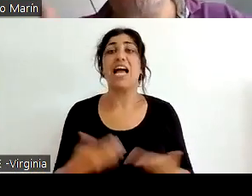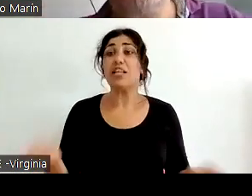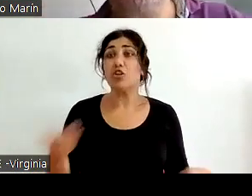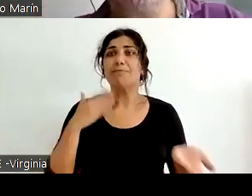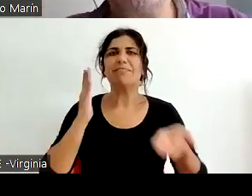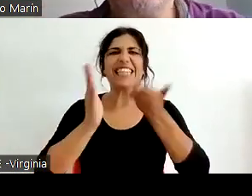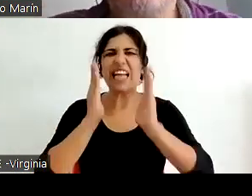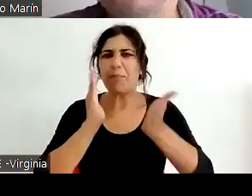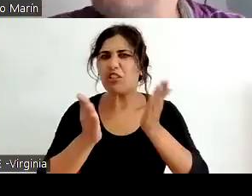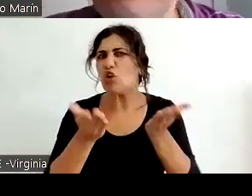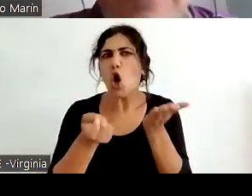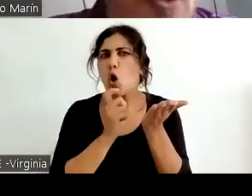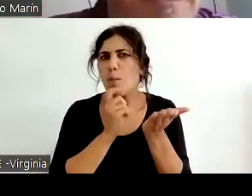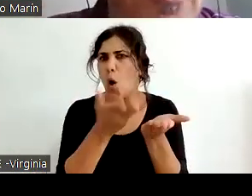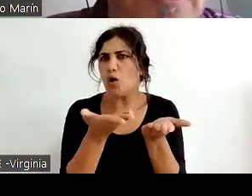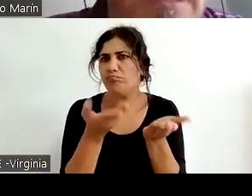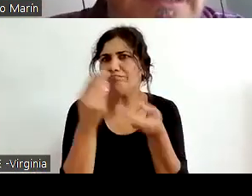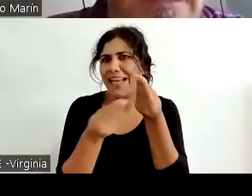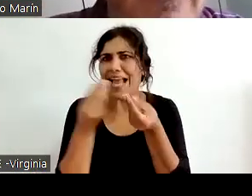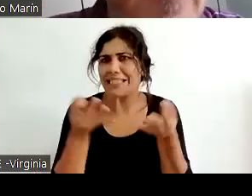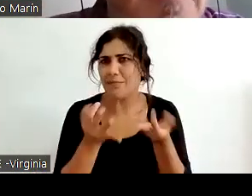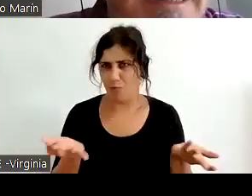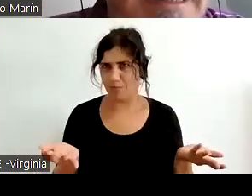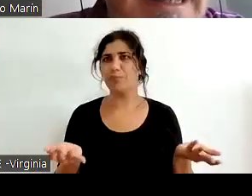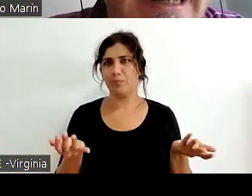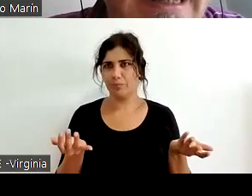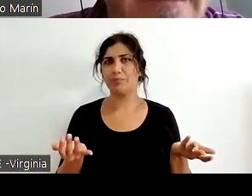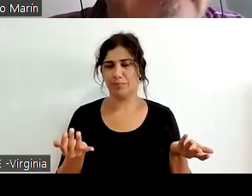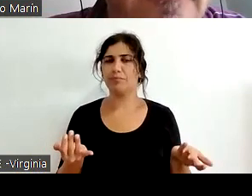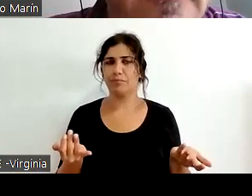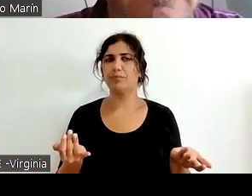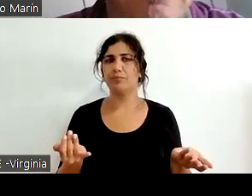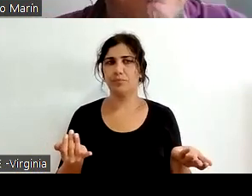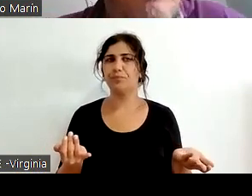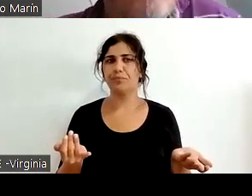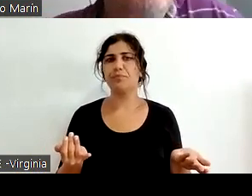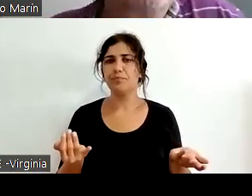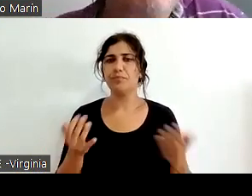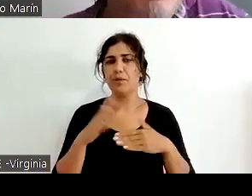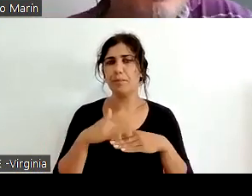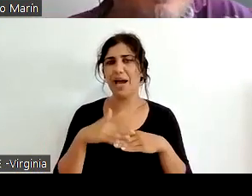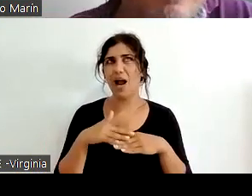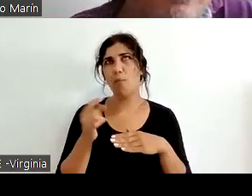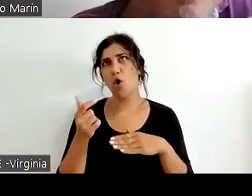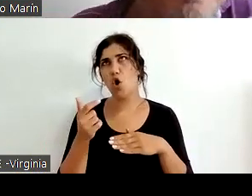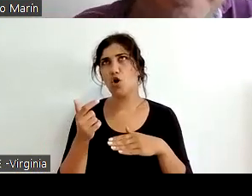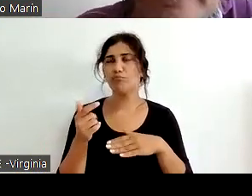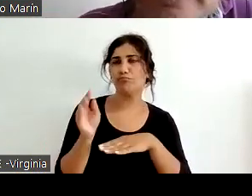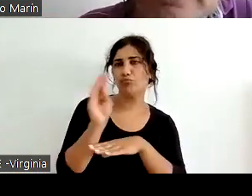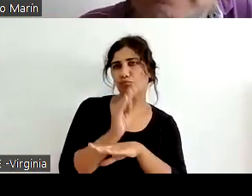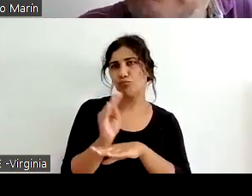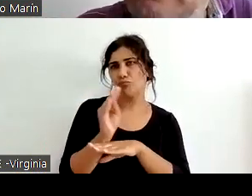¿cómo podemos tratar un esguince de tobillo de manera conservadora, por así decirlo?